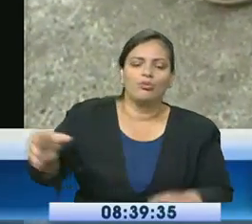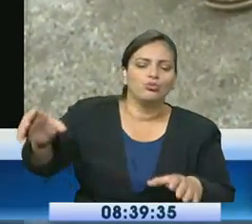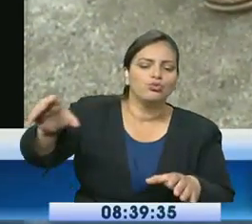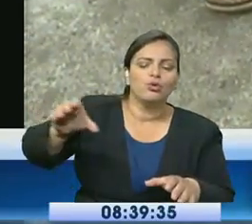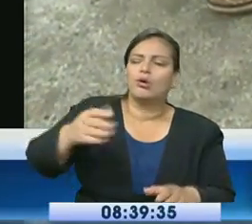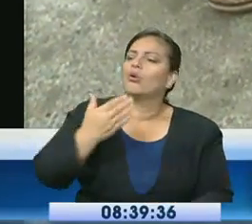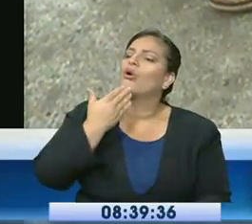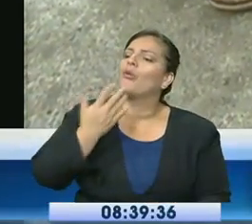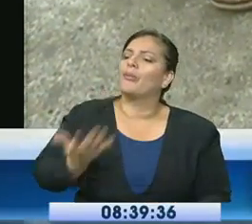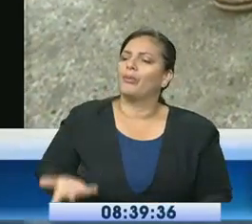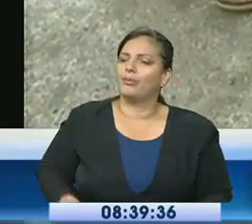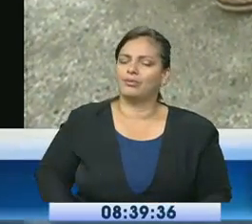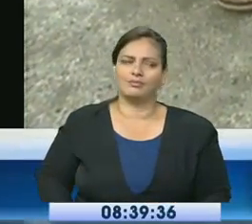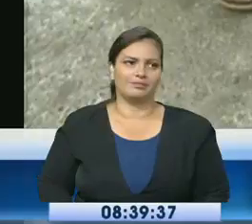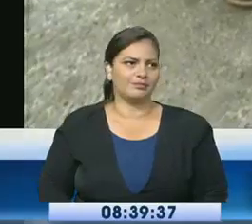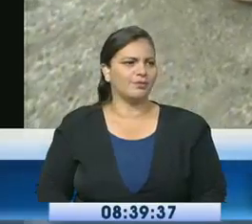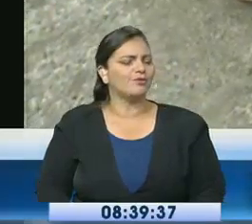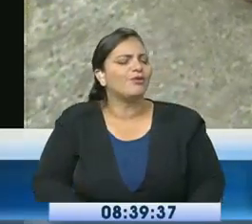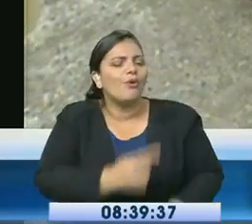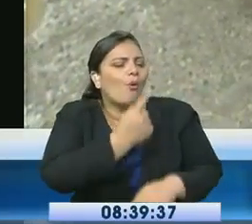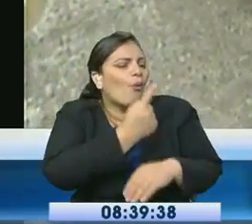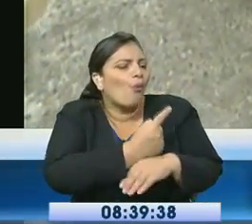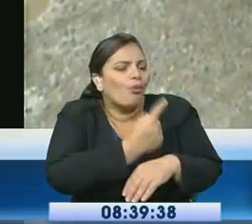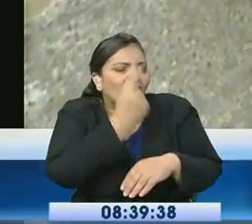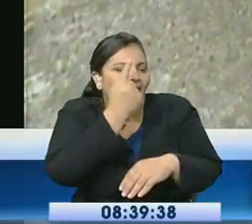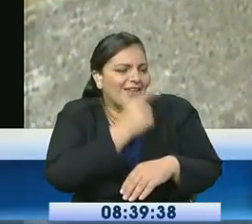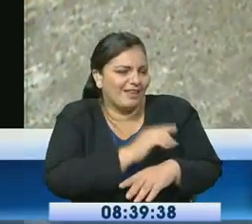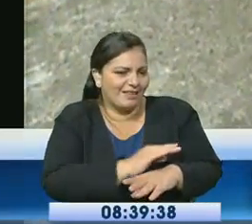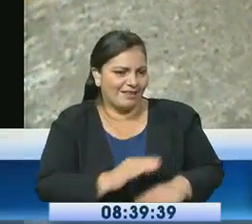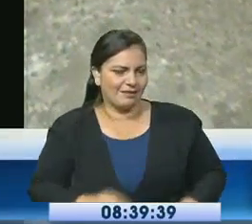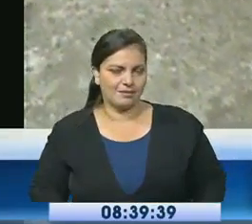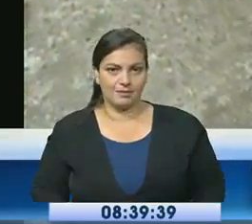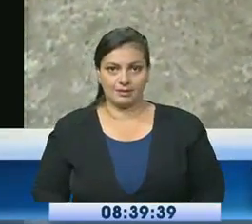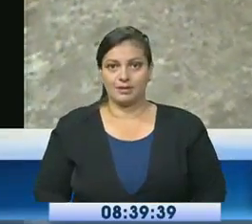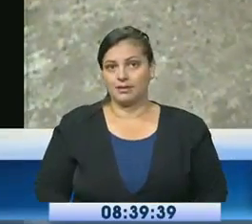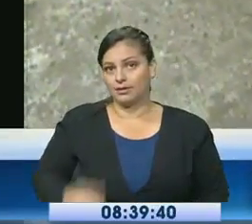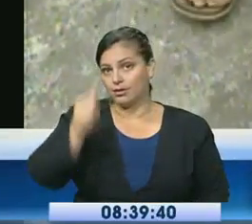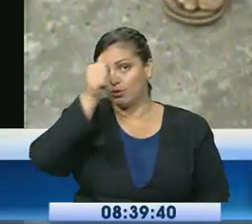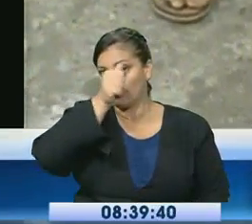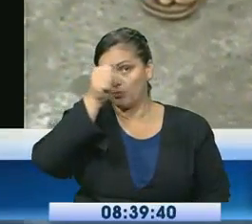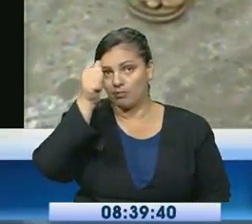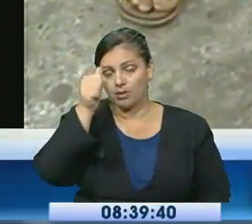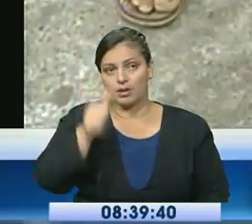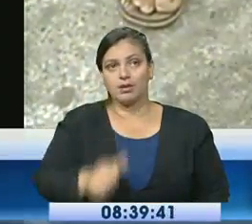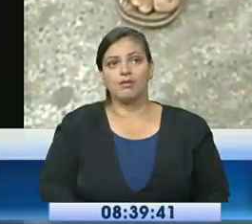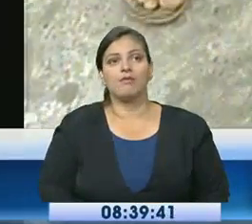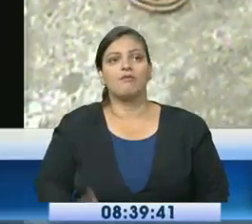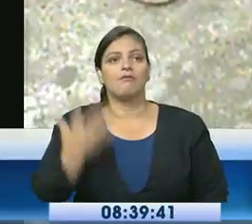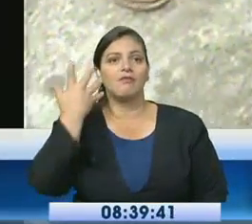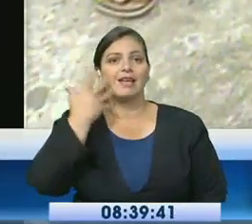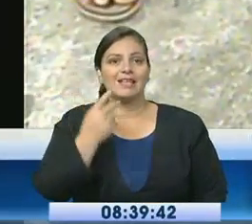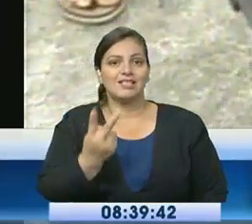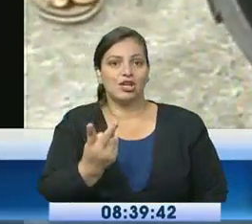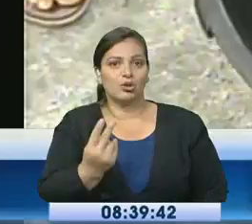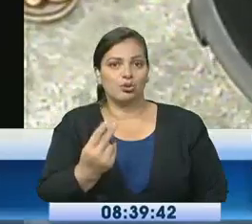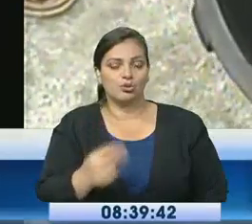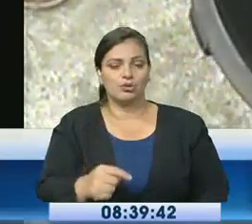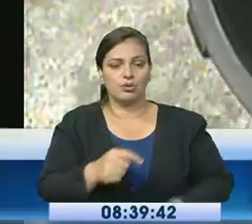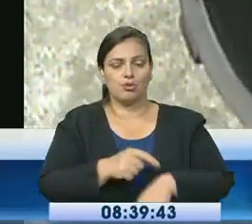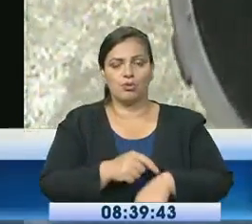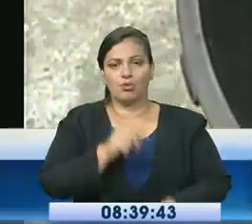agua. Solo va a ser un día, del día domingo desde las 4 de la madrugada hasta las 20 horas. Así que... Habrá que llenar hasta la olla de